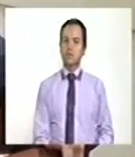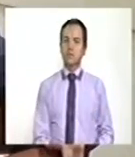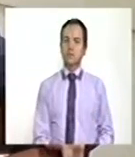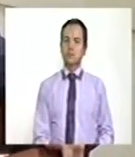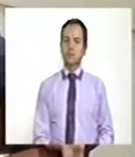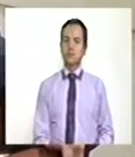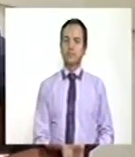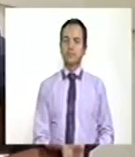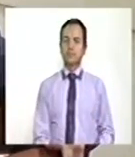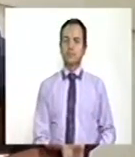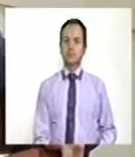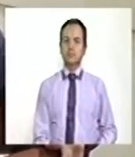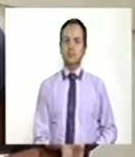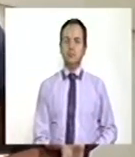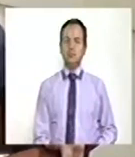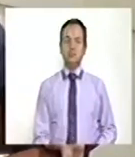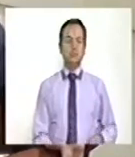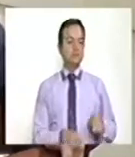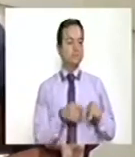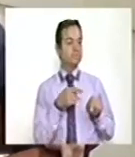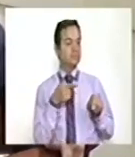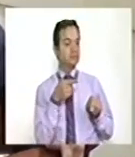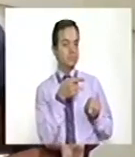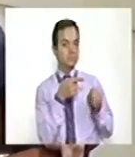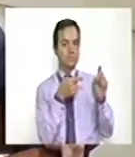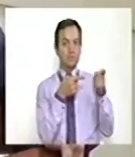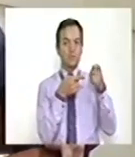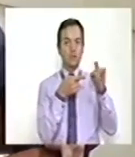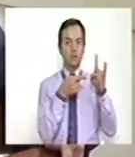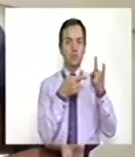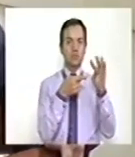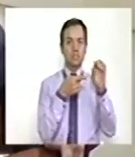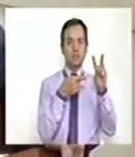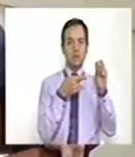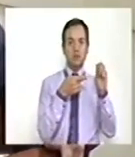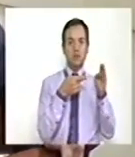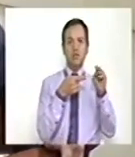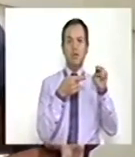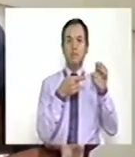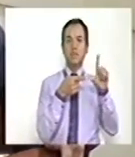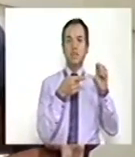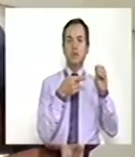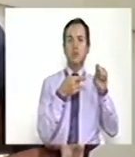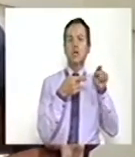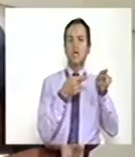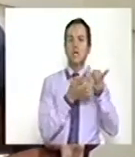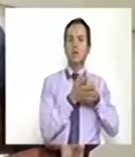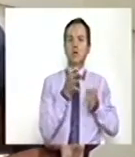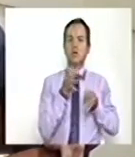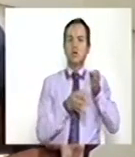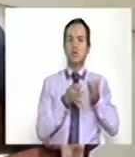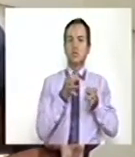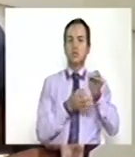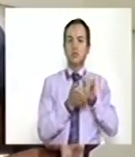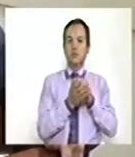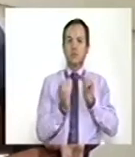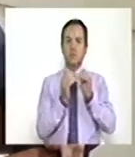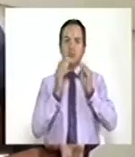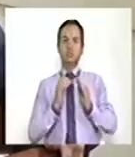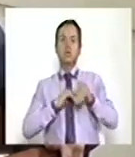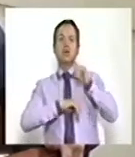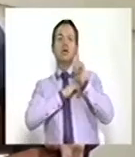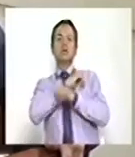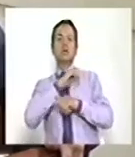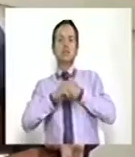que Gustavo Malo Fernández, magistrado de la Sala de Casación Penal de